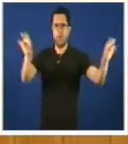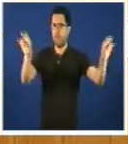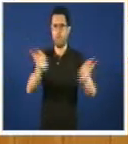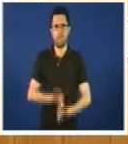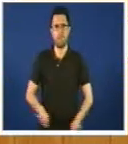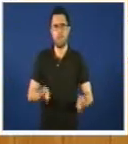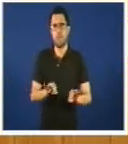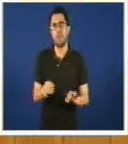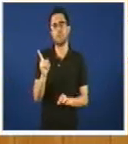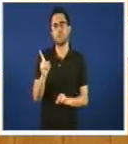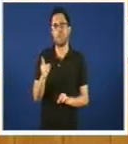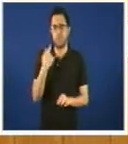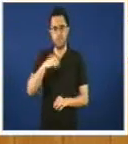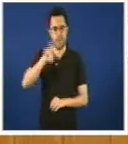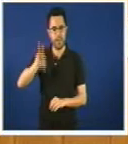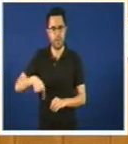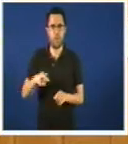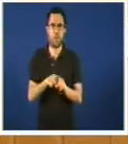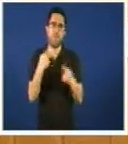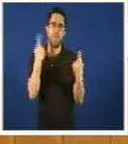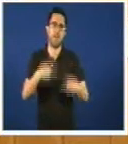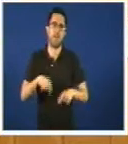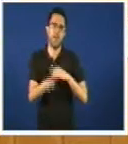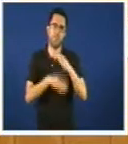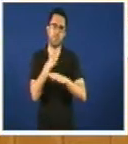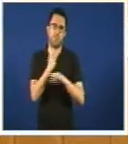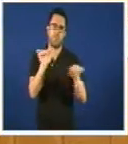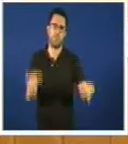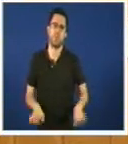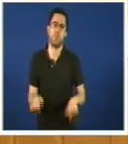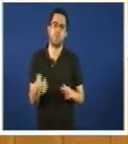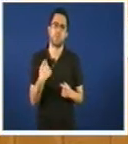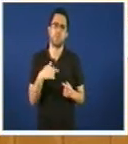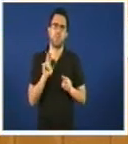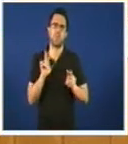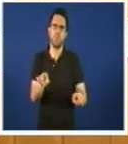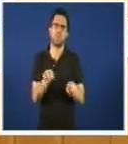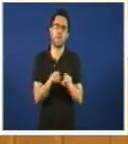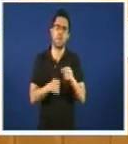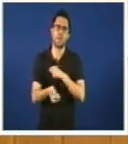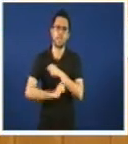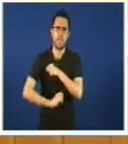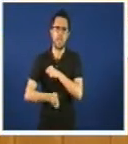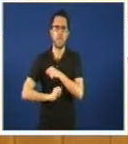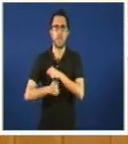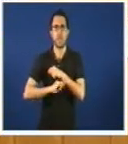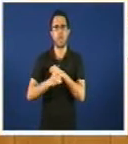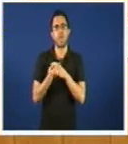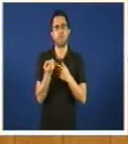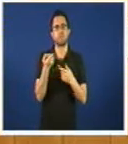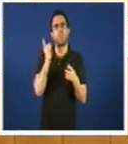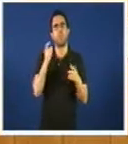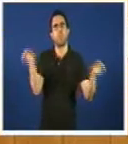o fracaso do que fixeron nesta legislatura e estamos simplemente ante unha estrategia de marketing